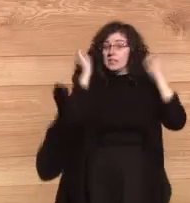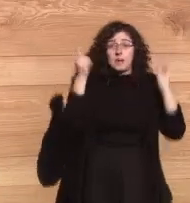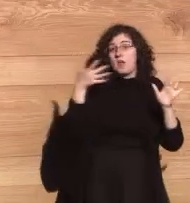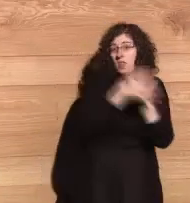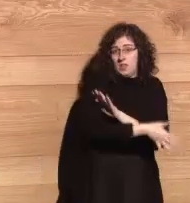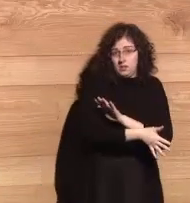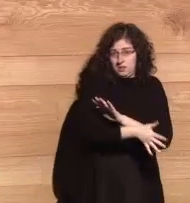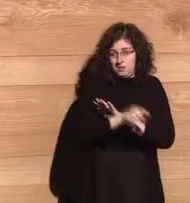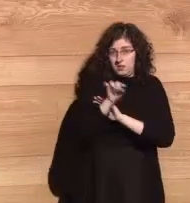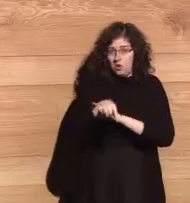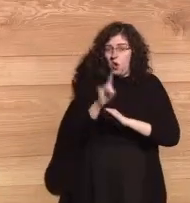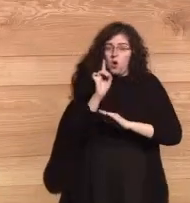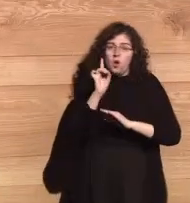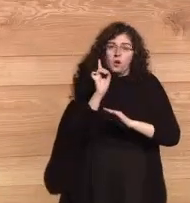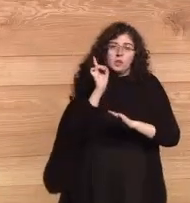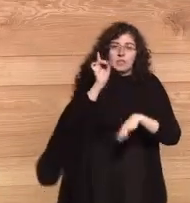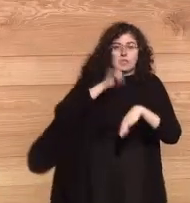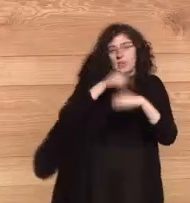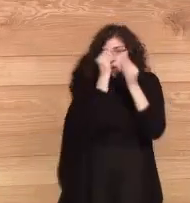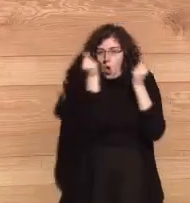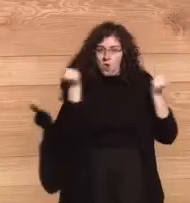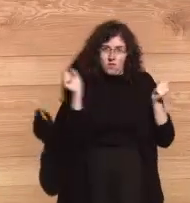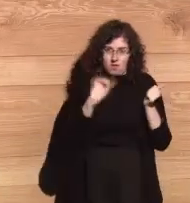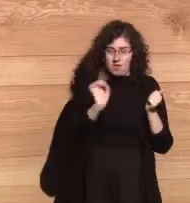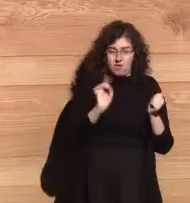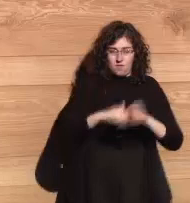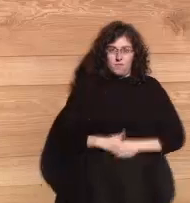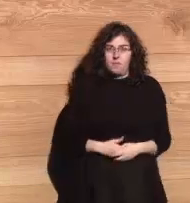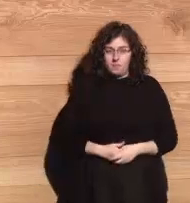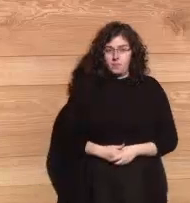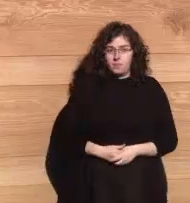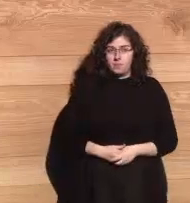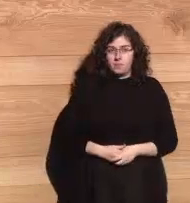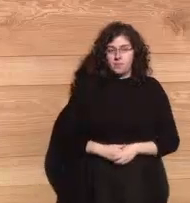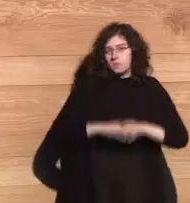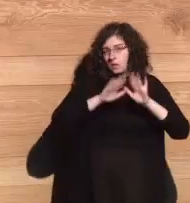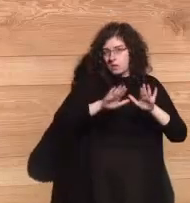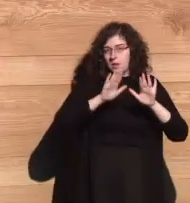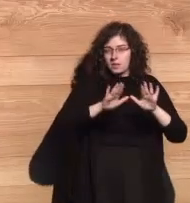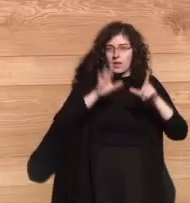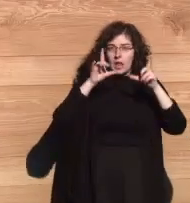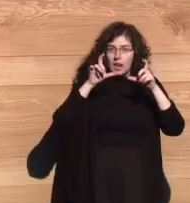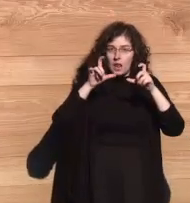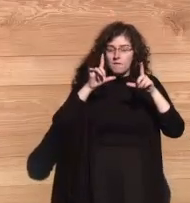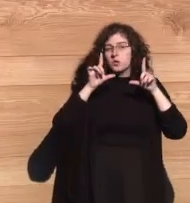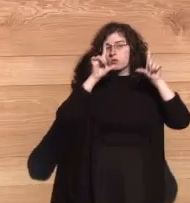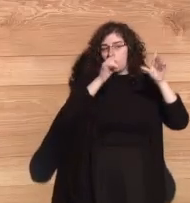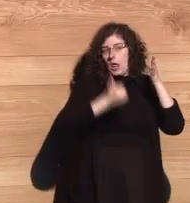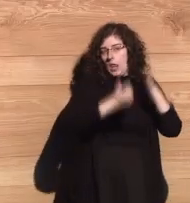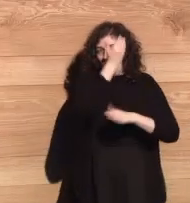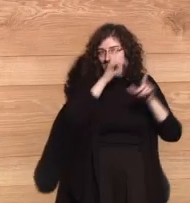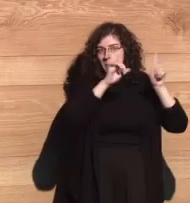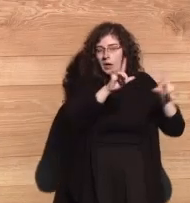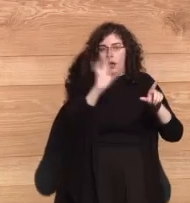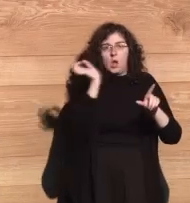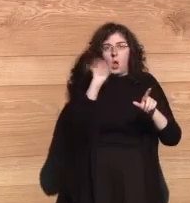destino fatal de ser olvidado por el tiempo, ¿no? Entonces, de una manera o de otra, está ahí, ¿no? Que la foto se quede en la pared o que